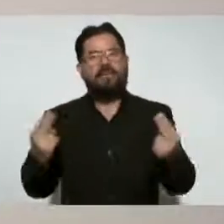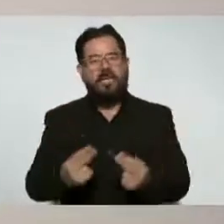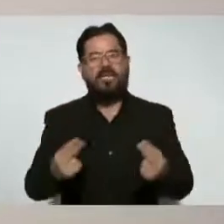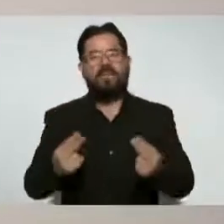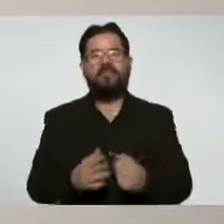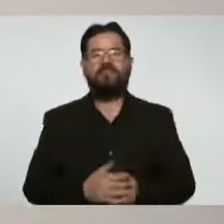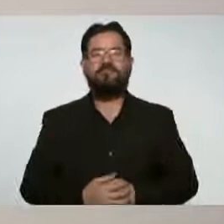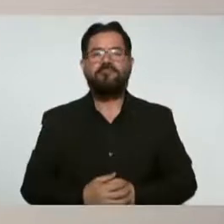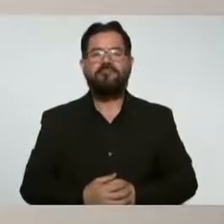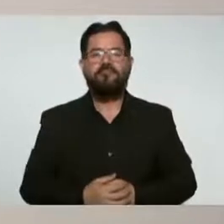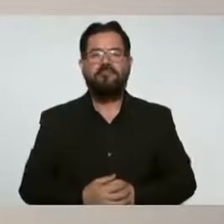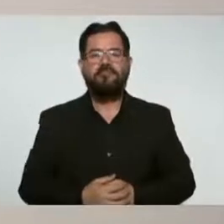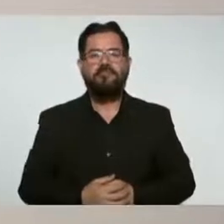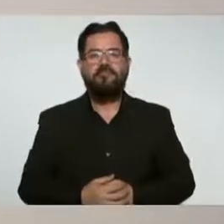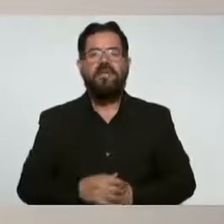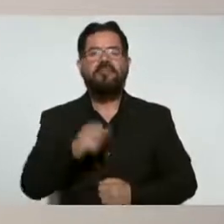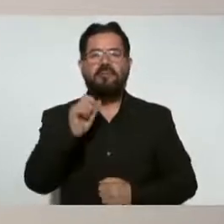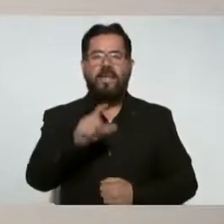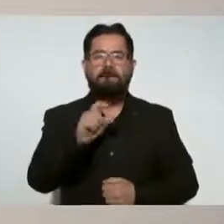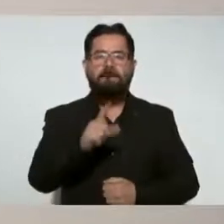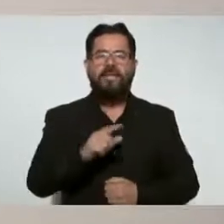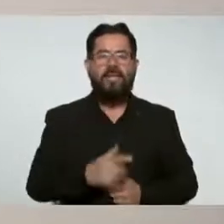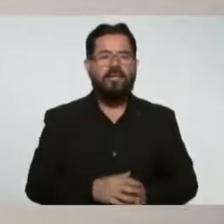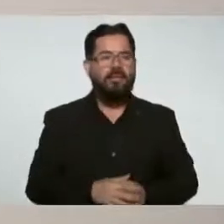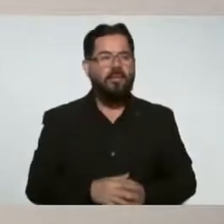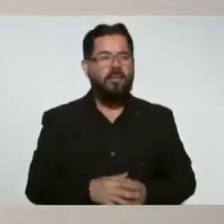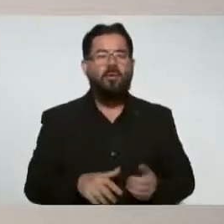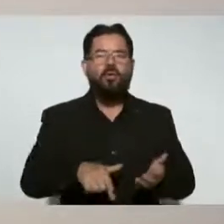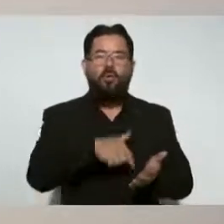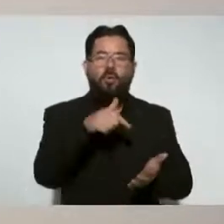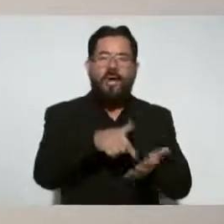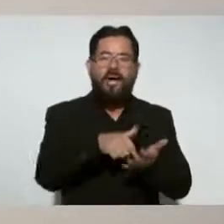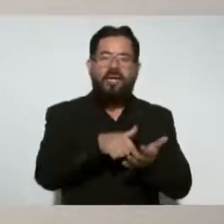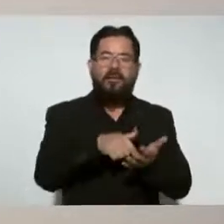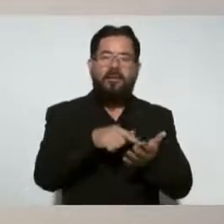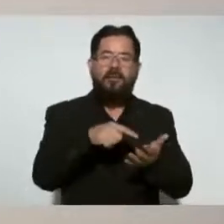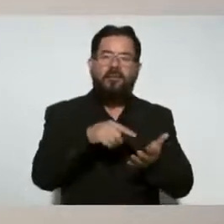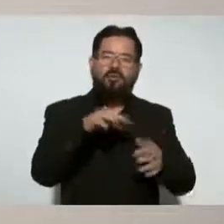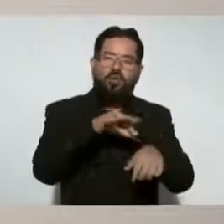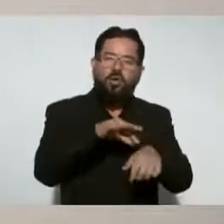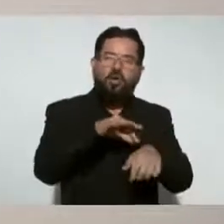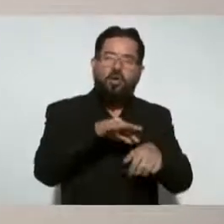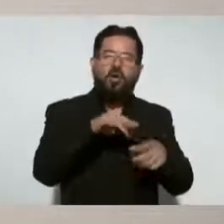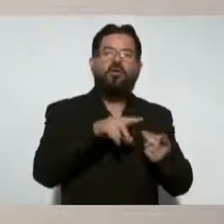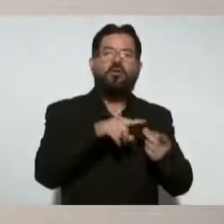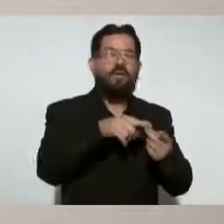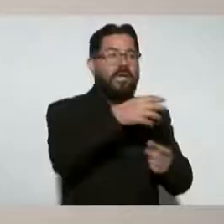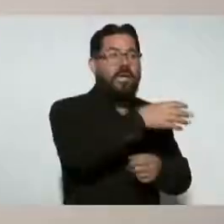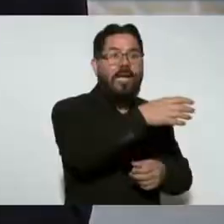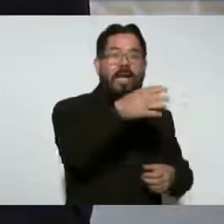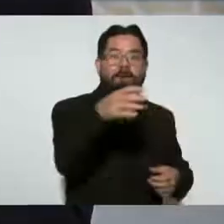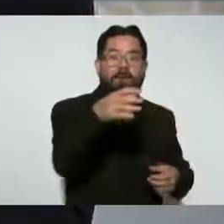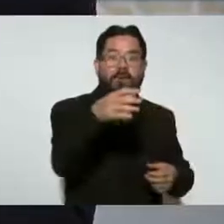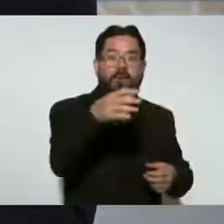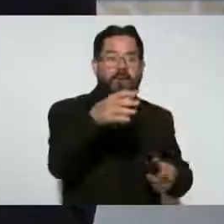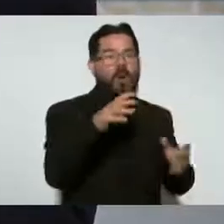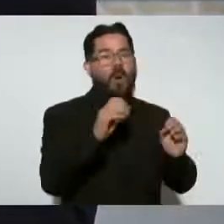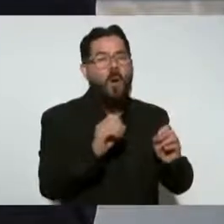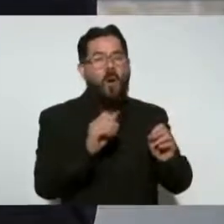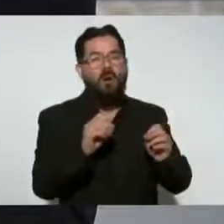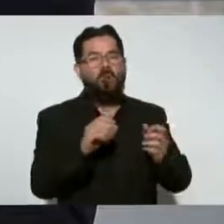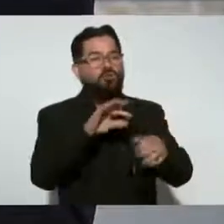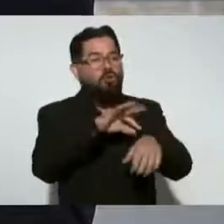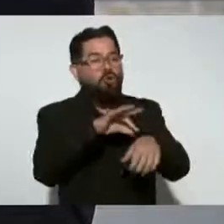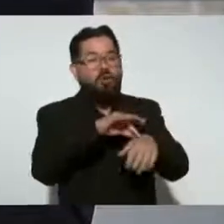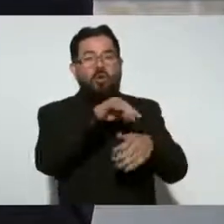tener las unidades médicas rurales para la atención del primer nivel, todo lo